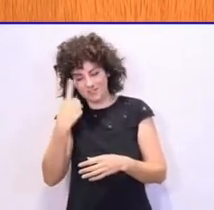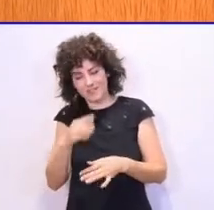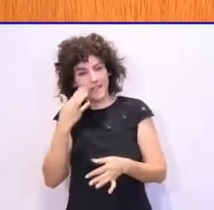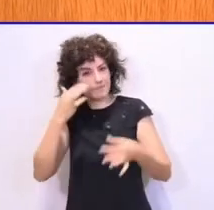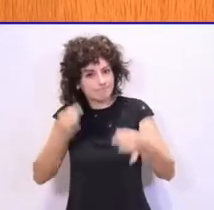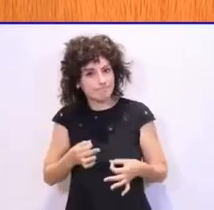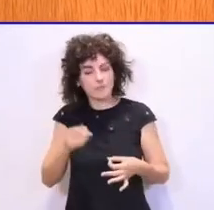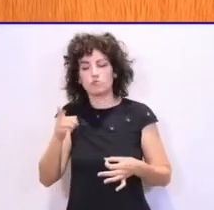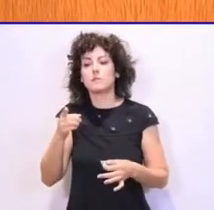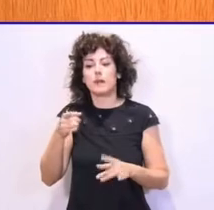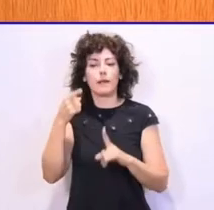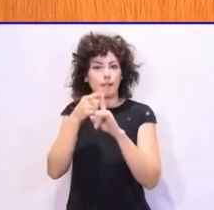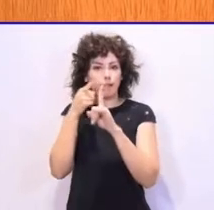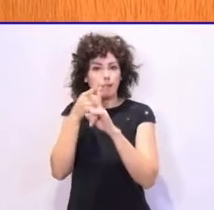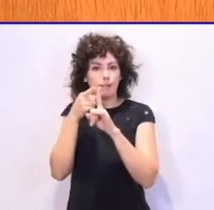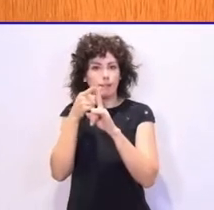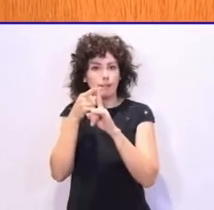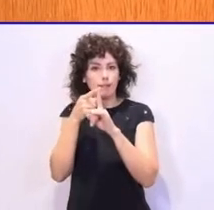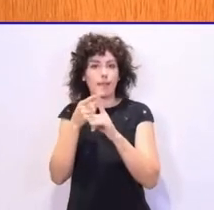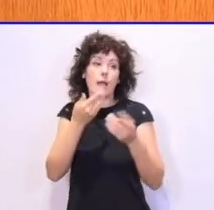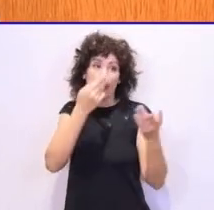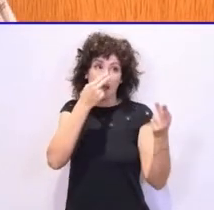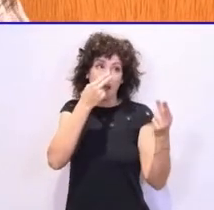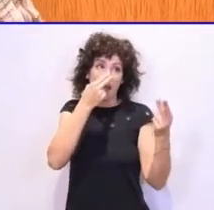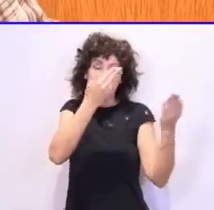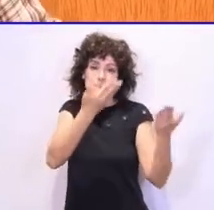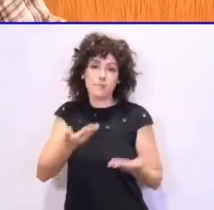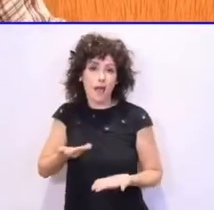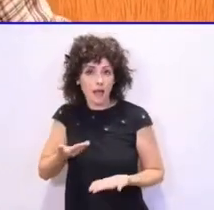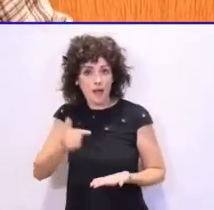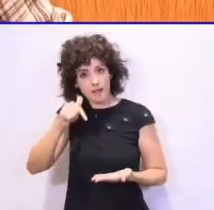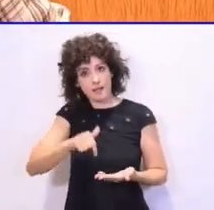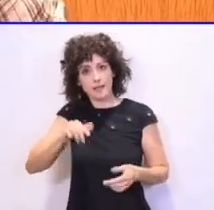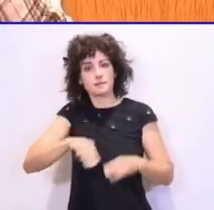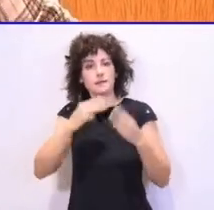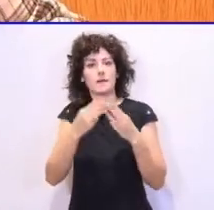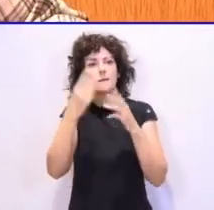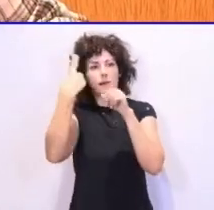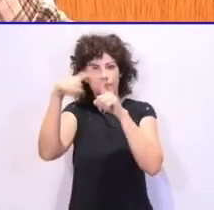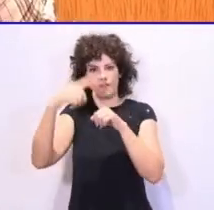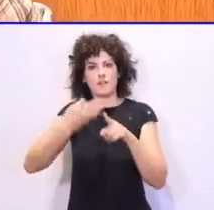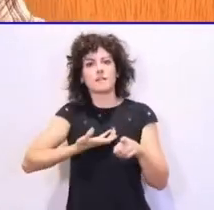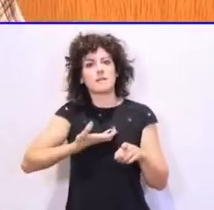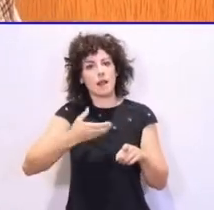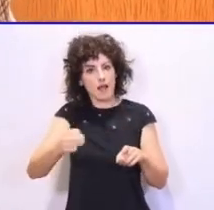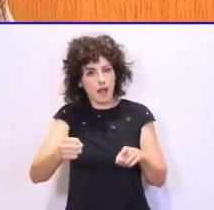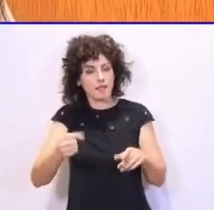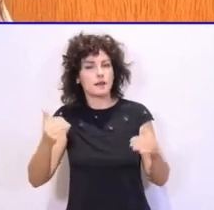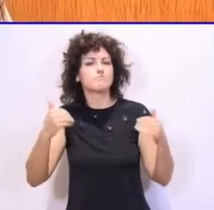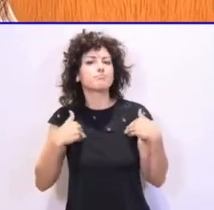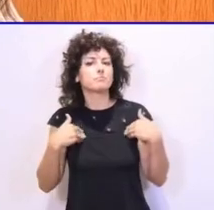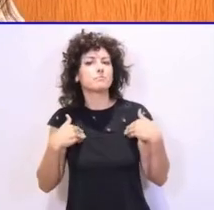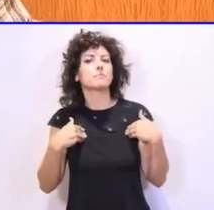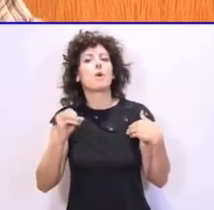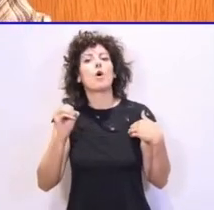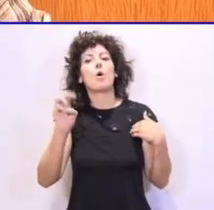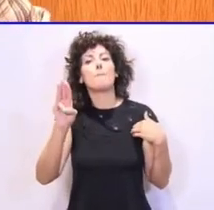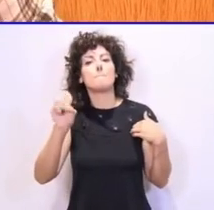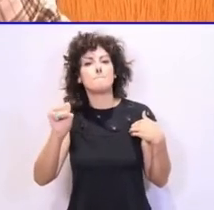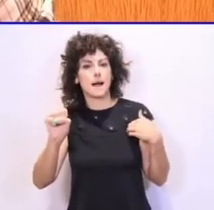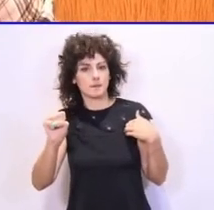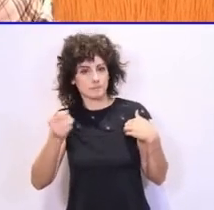dedicado usted a traer a invitar a esta cámara a distintos alcaldes a representantes de las opas